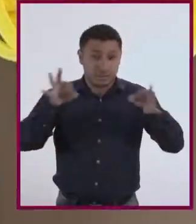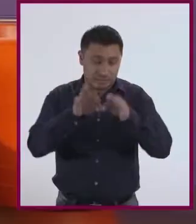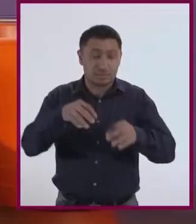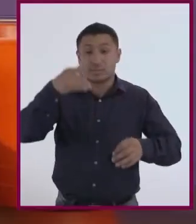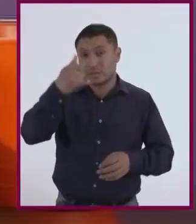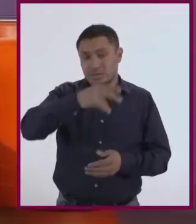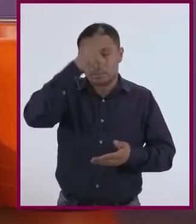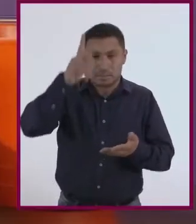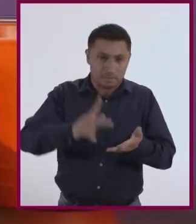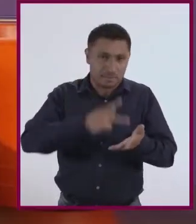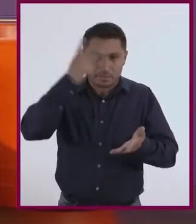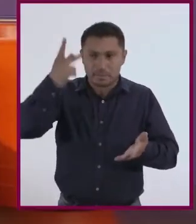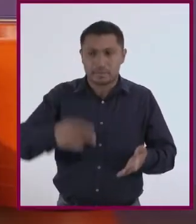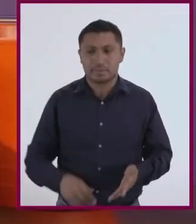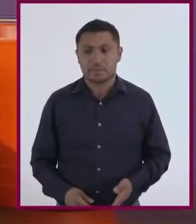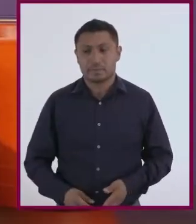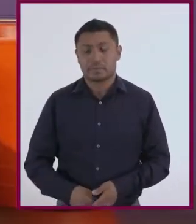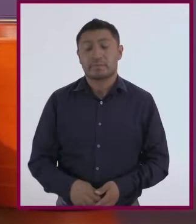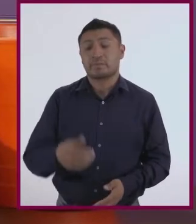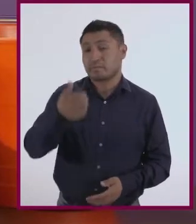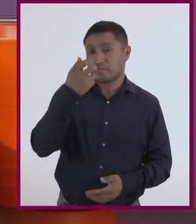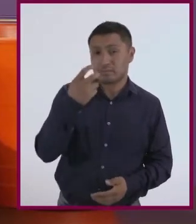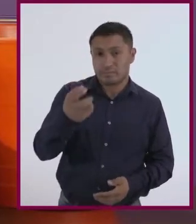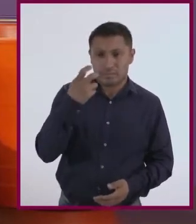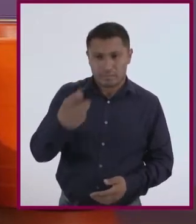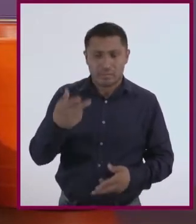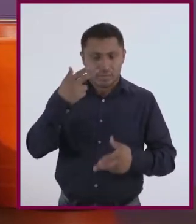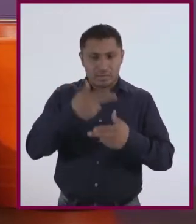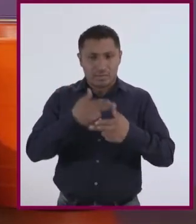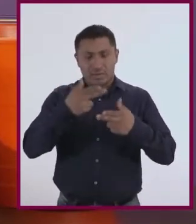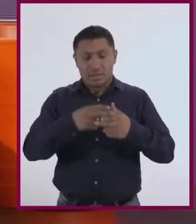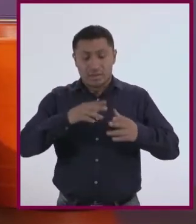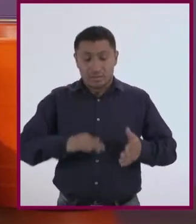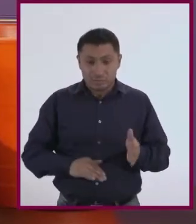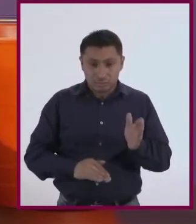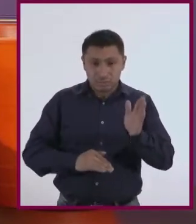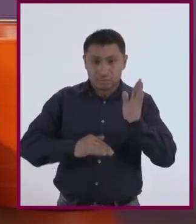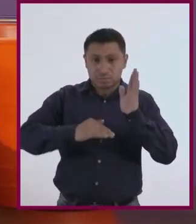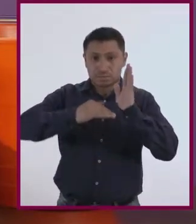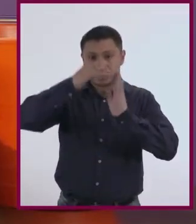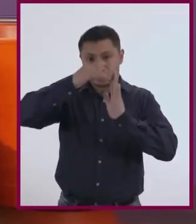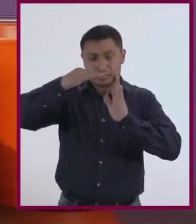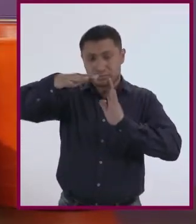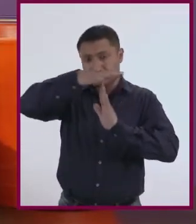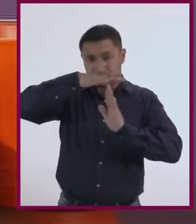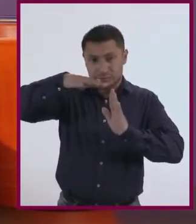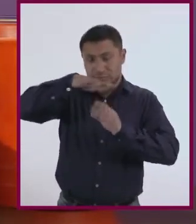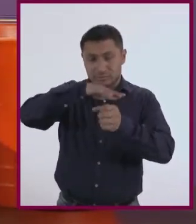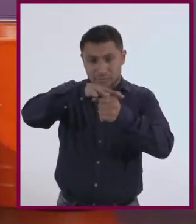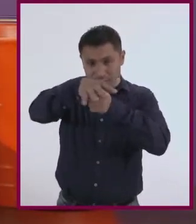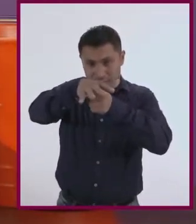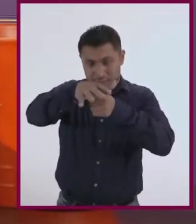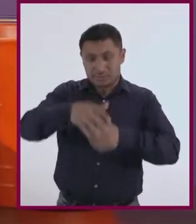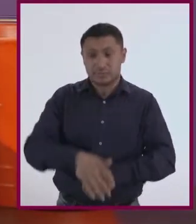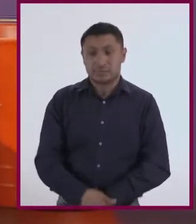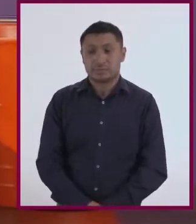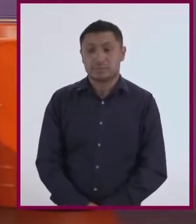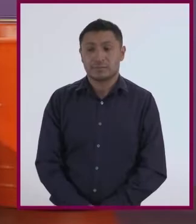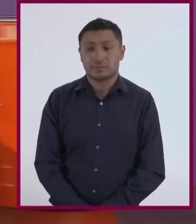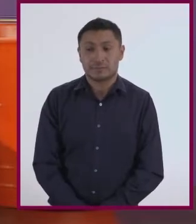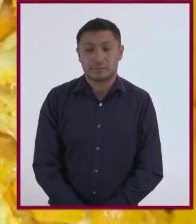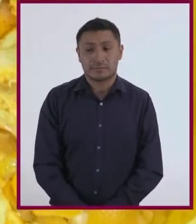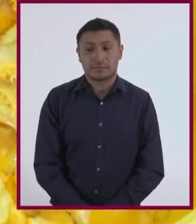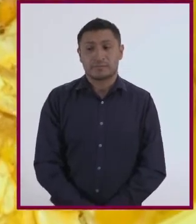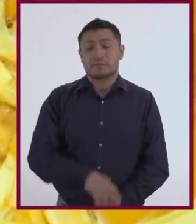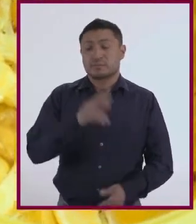Y repetimos. Y esto lo vamos a hacer hasta que llenemos o hasta que se nos acabe nuestra basura orgánica. Y otra